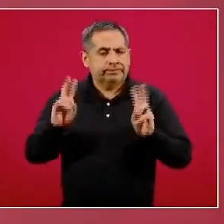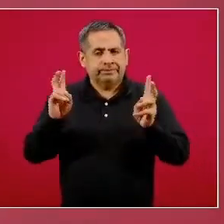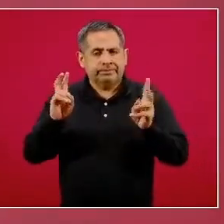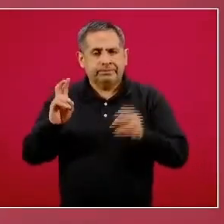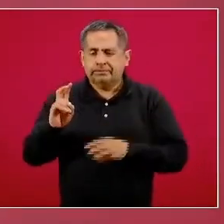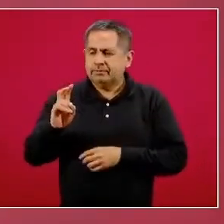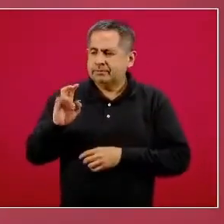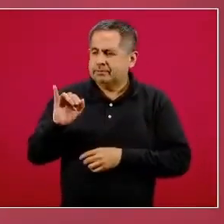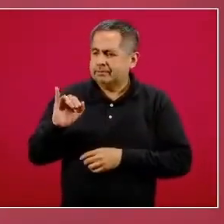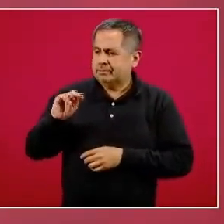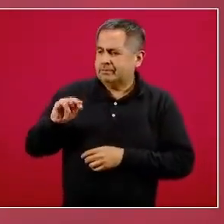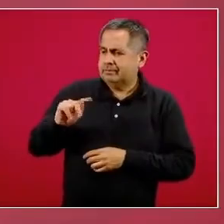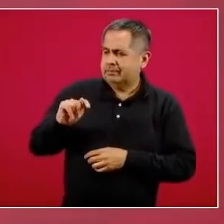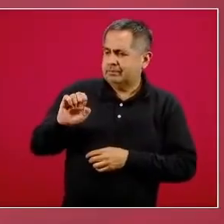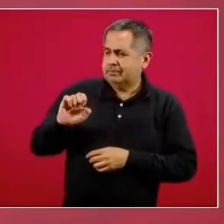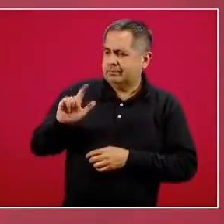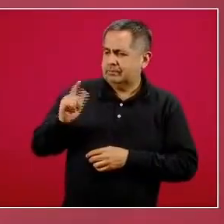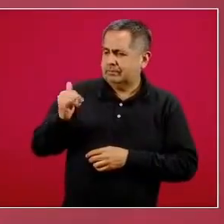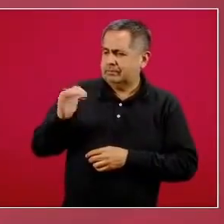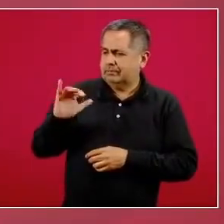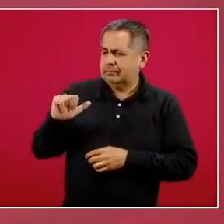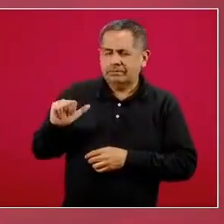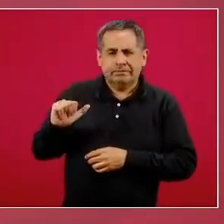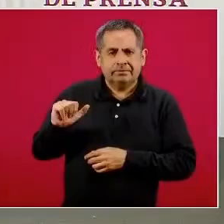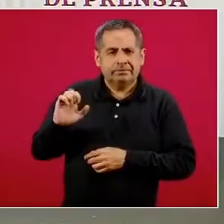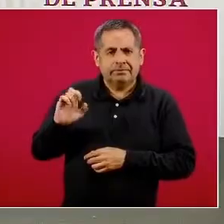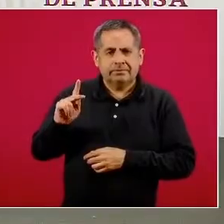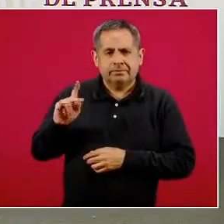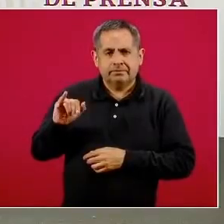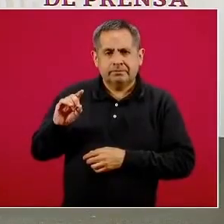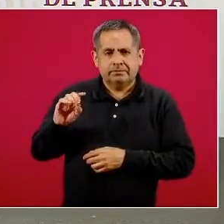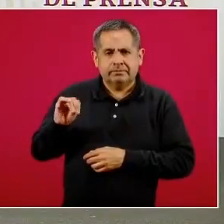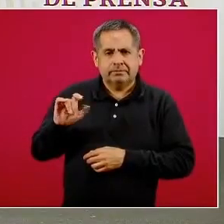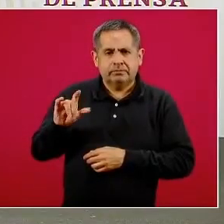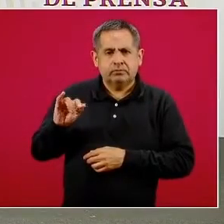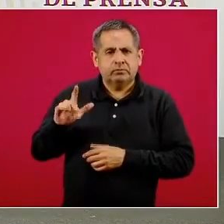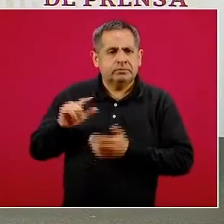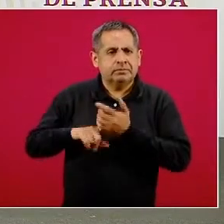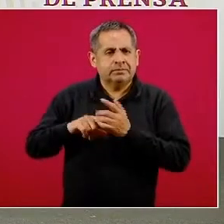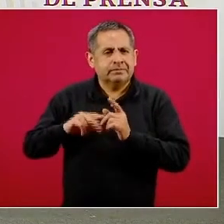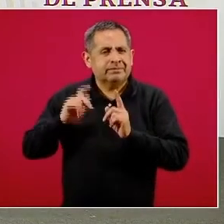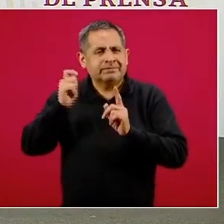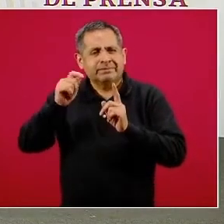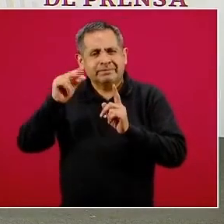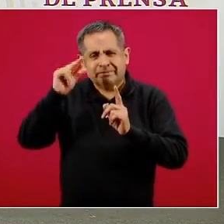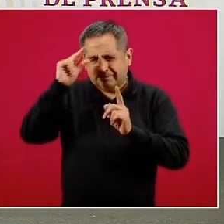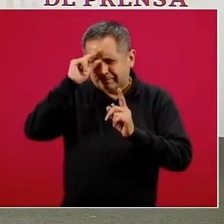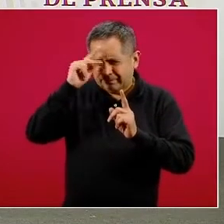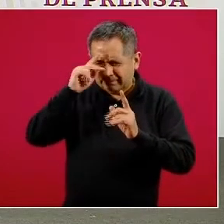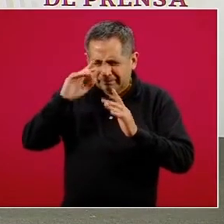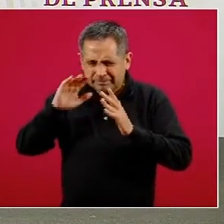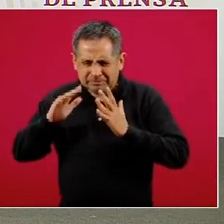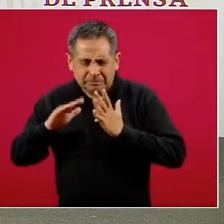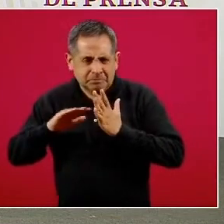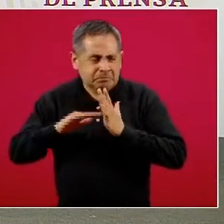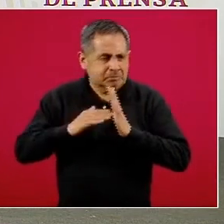inteligencia epidemiológica. Ella es la directora también de la Unidad de Inteligencia para Emergencias en Salud,